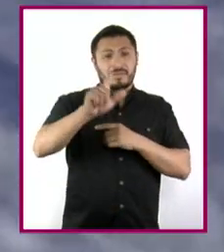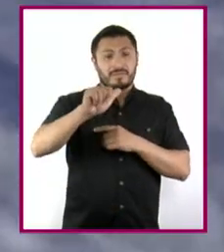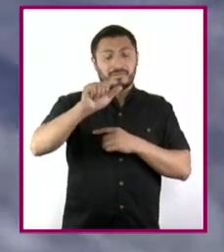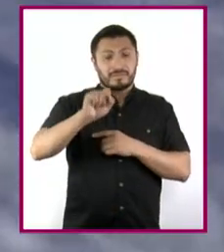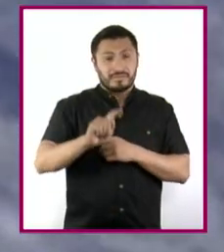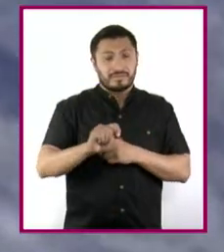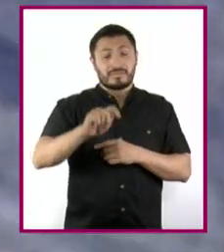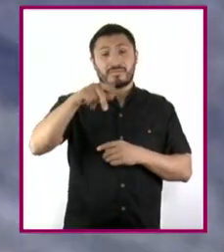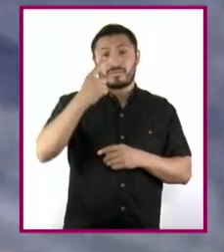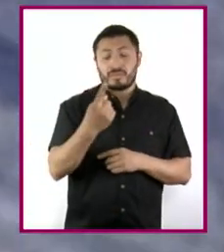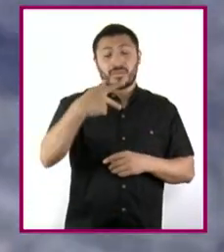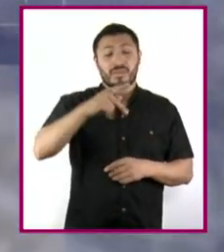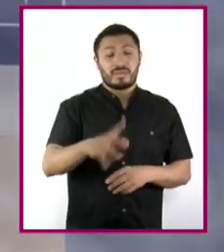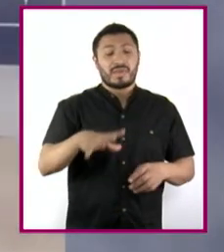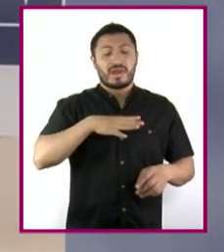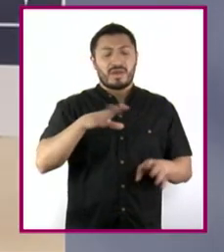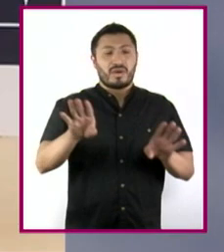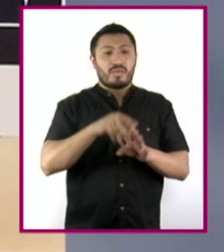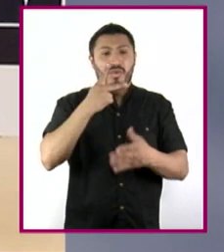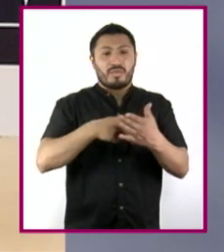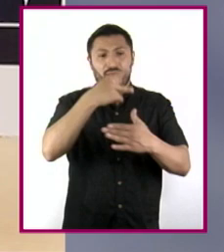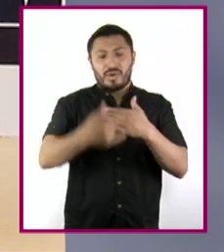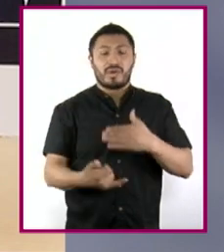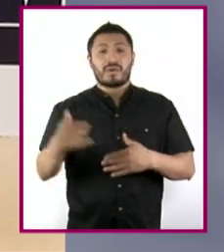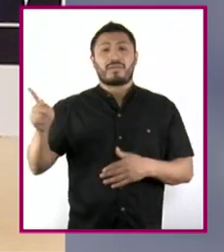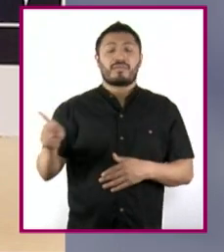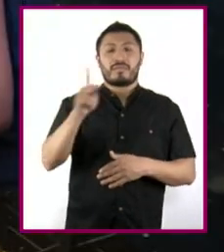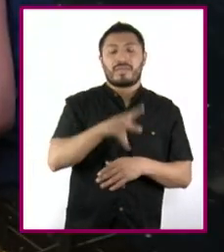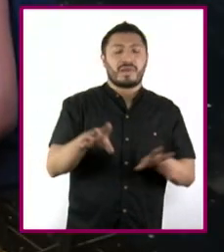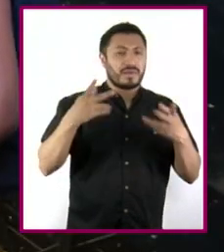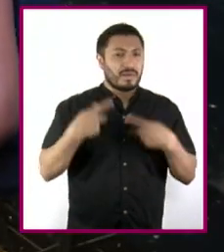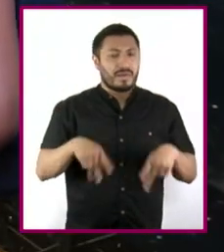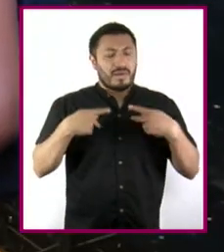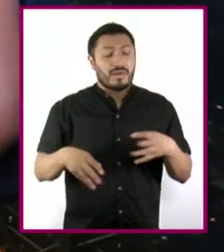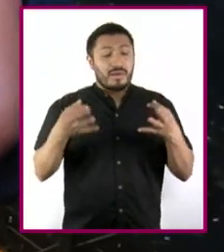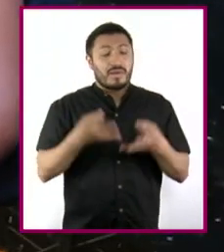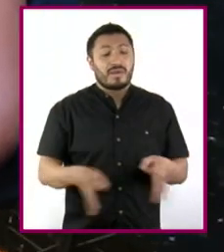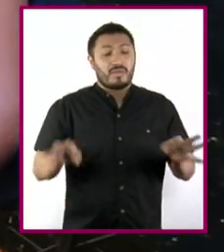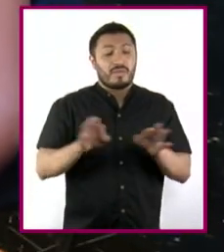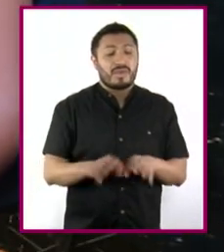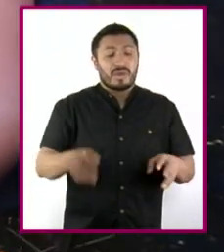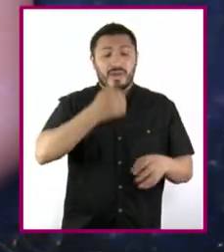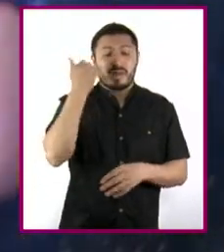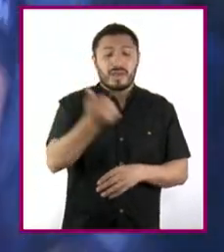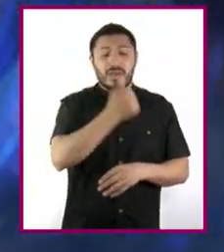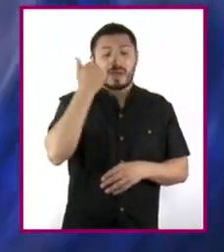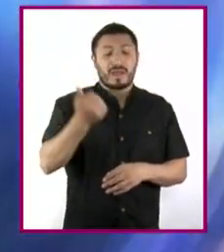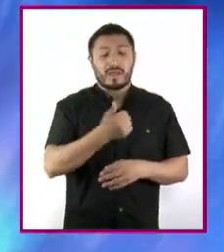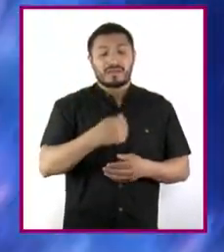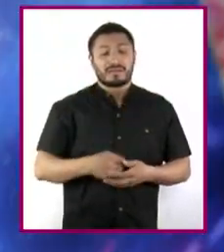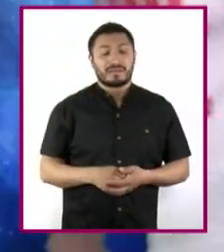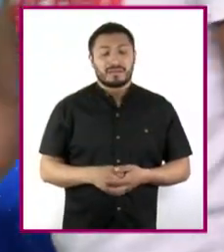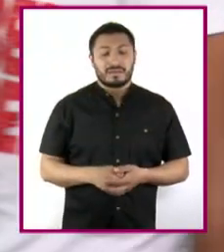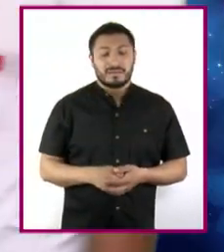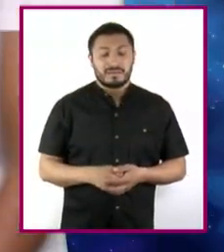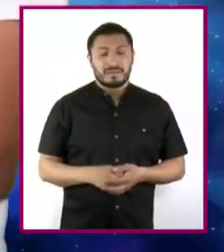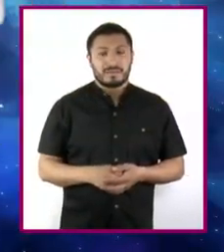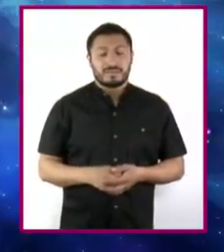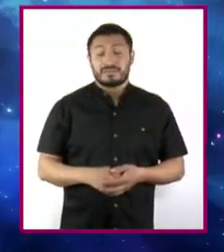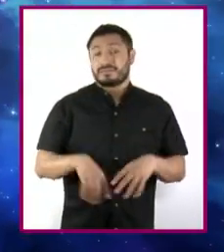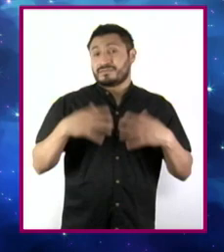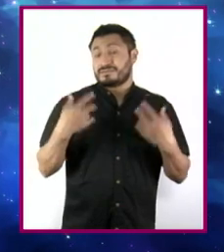espera una oleada de proyectos similares donde los protagonistas serán los estudiantes.